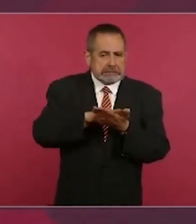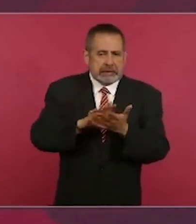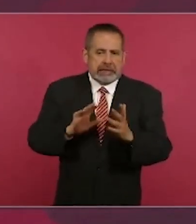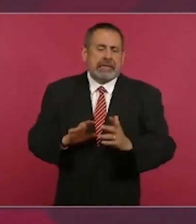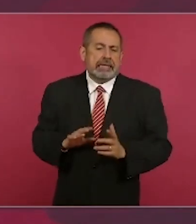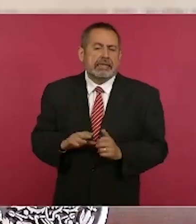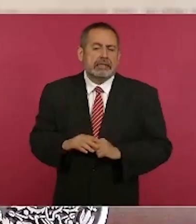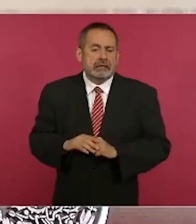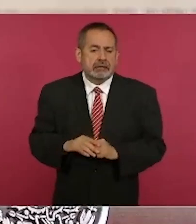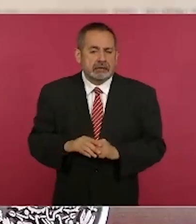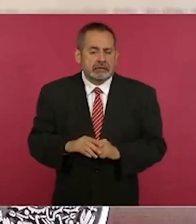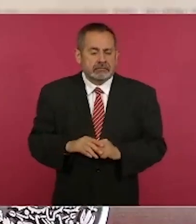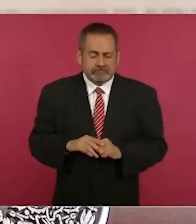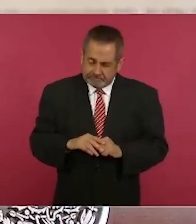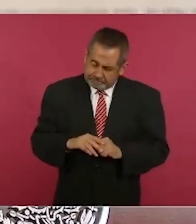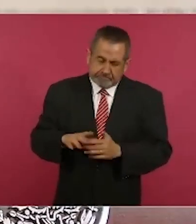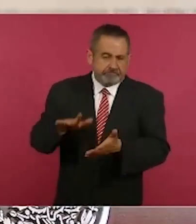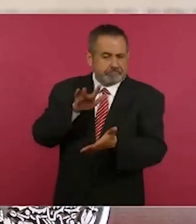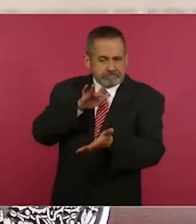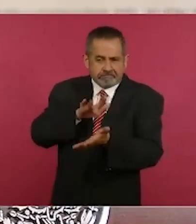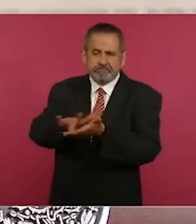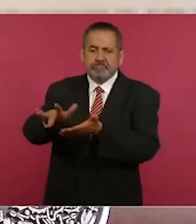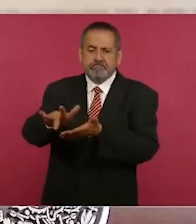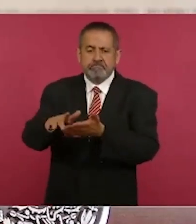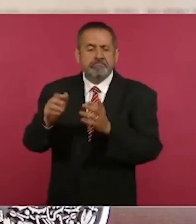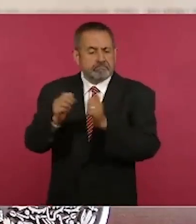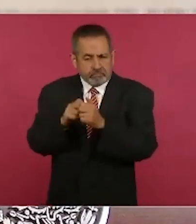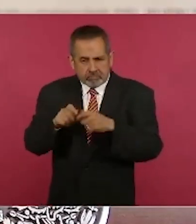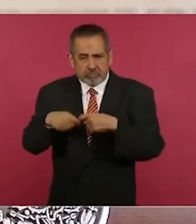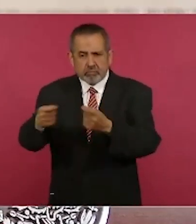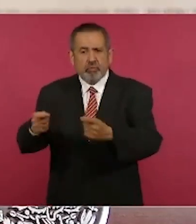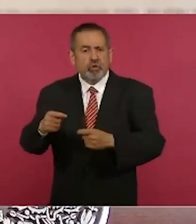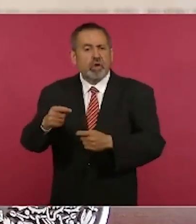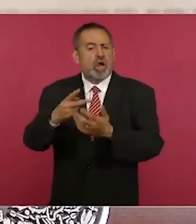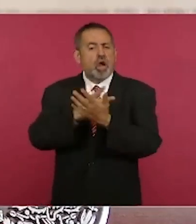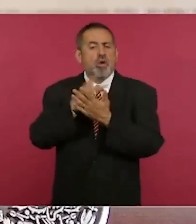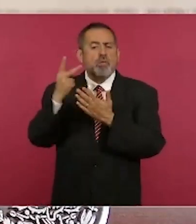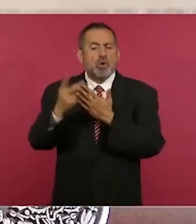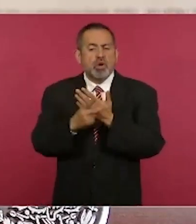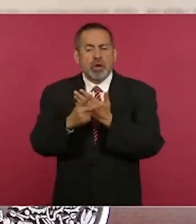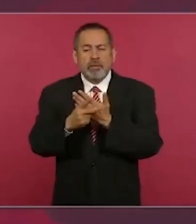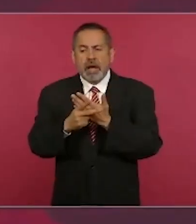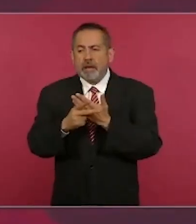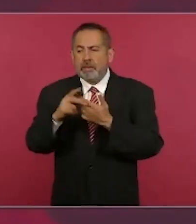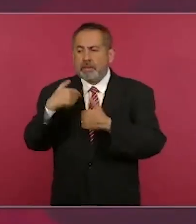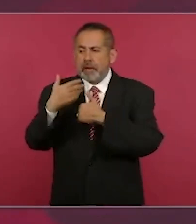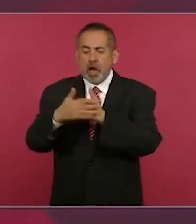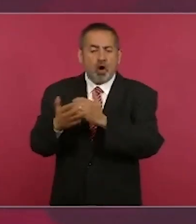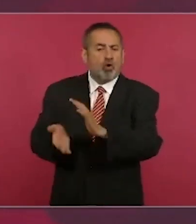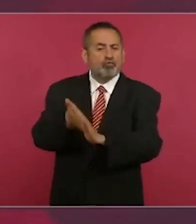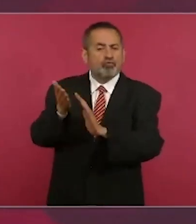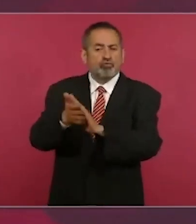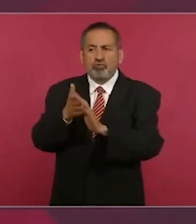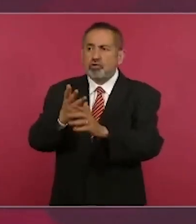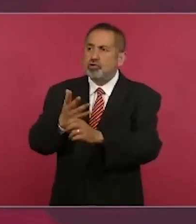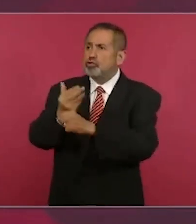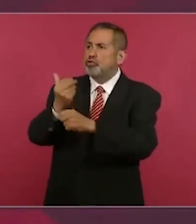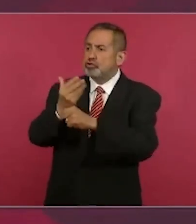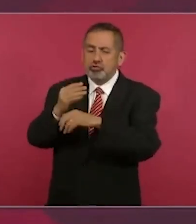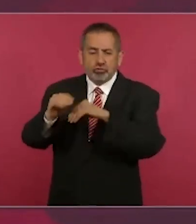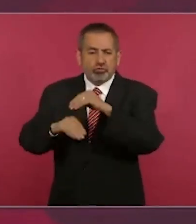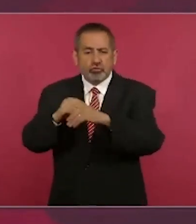vamos a apoyar con un programa de construcción